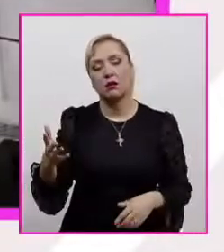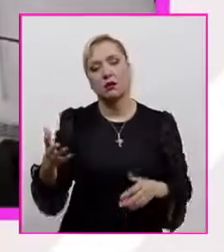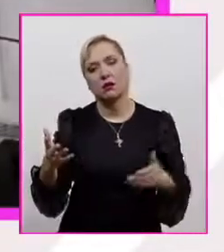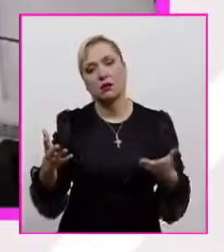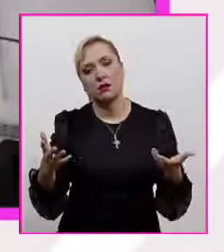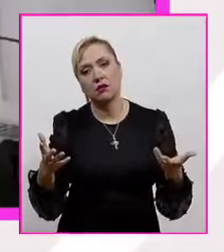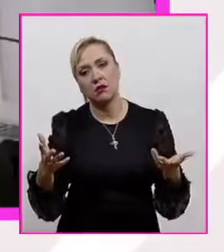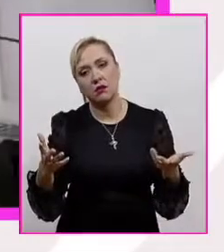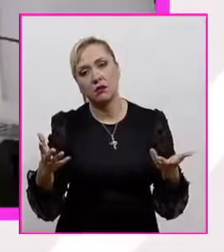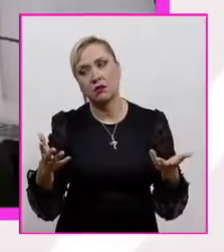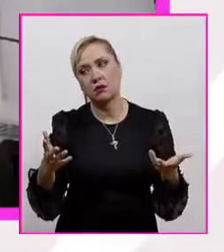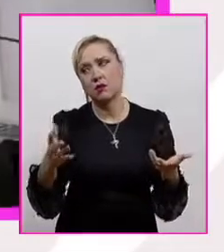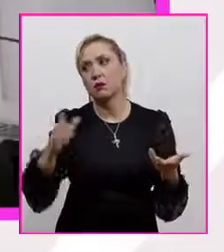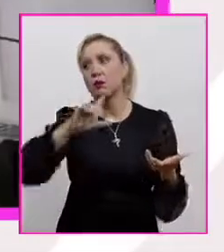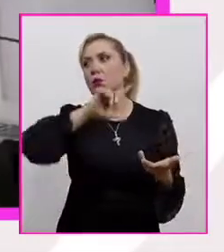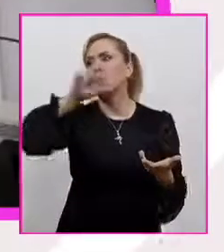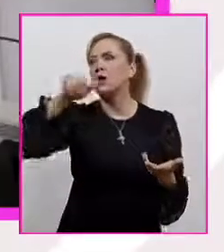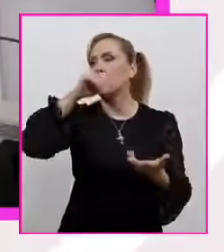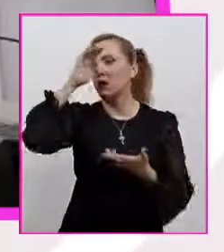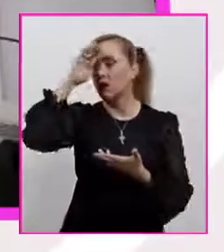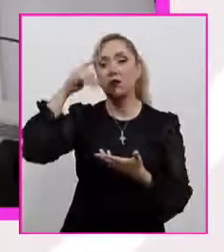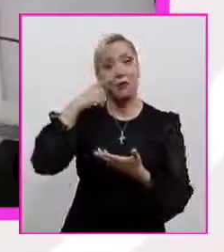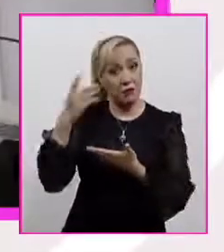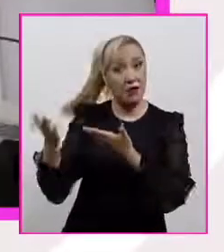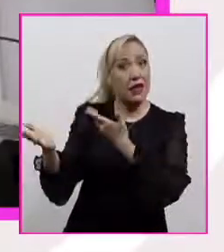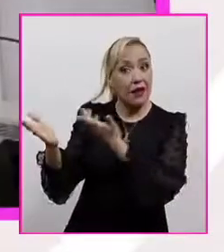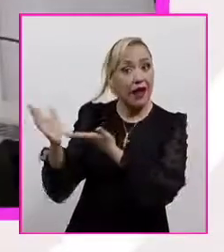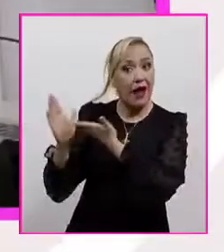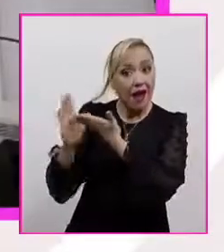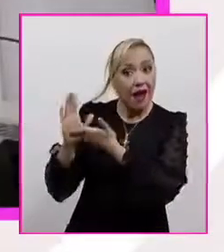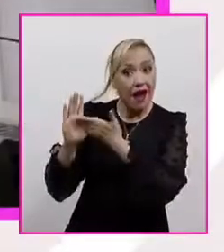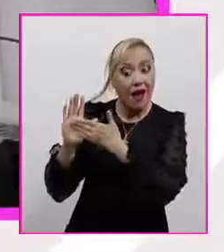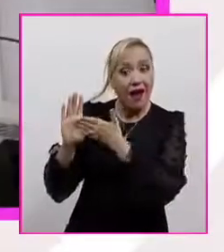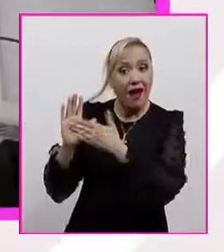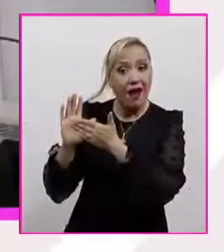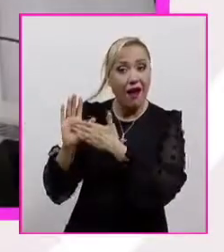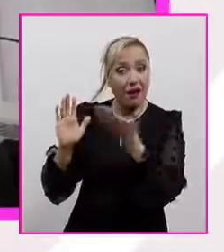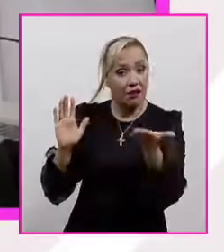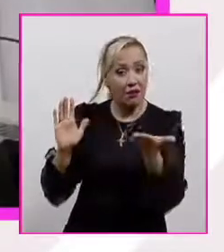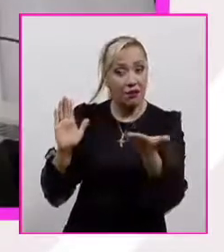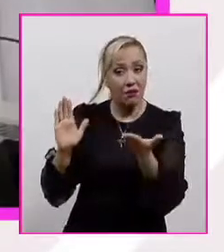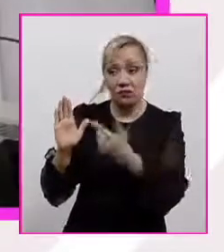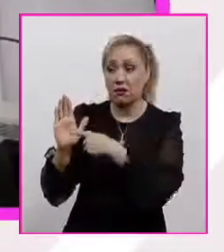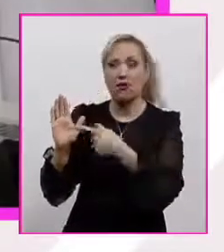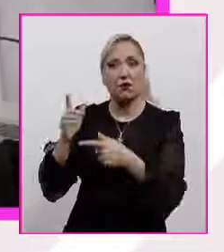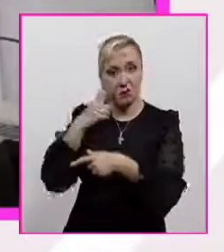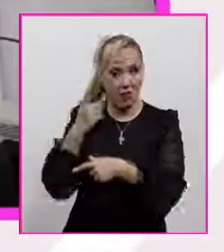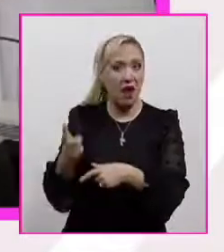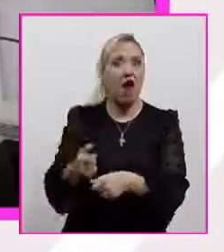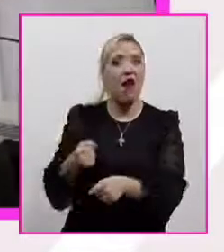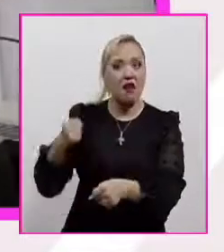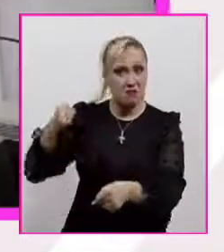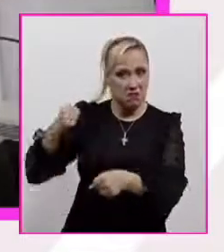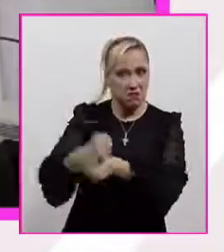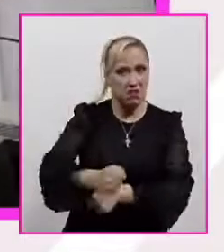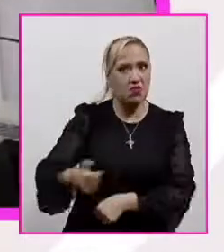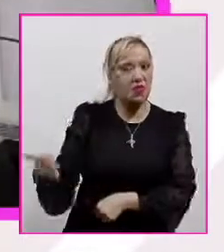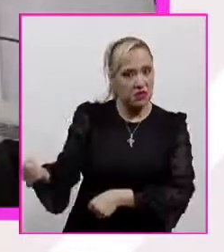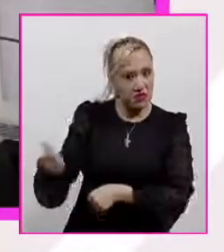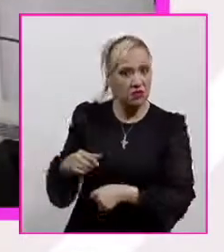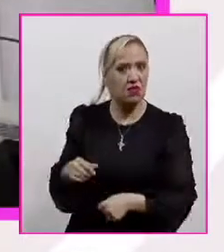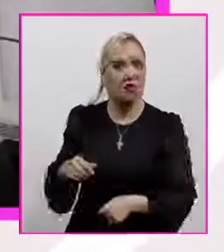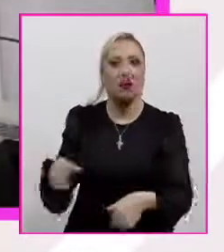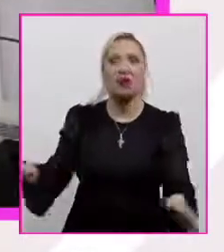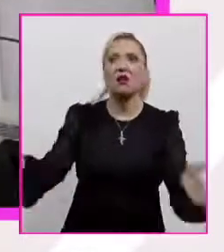decir, es que al final de cuentas, vean, si están haciendo todas estas actividades de estar golpeando, de estar cerrando